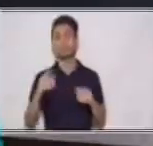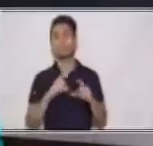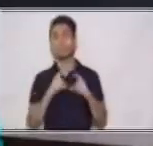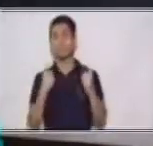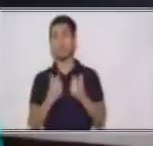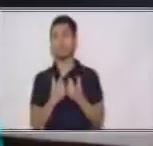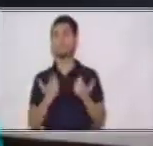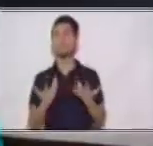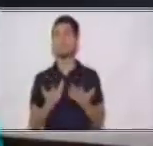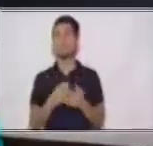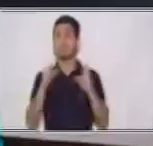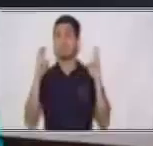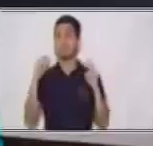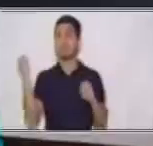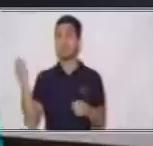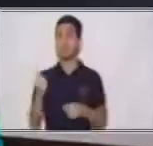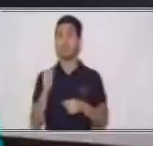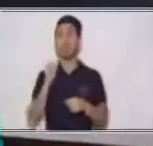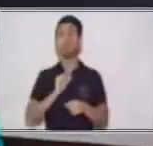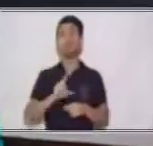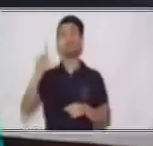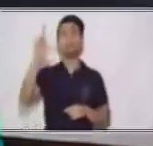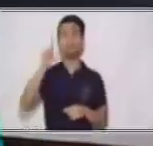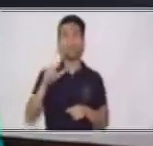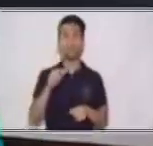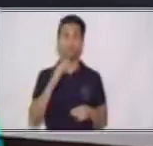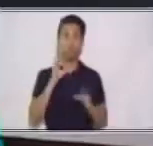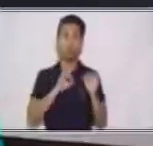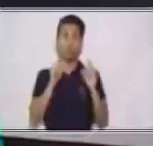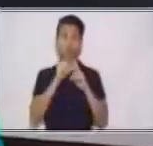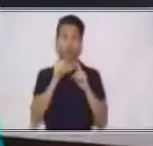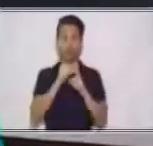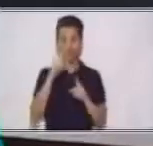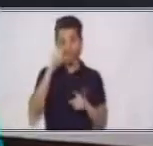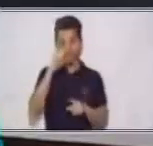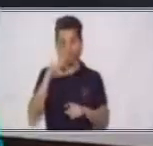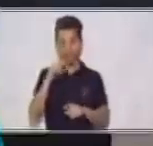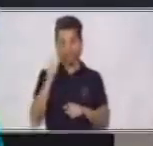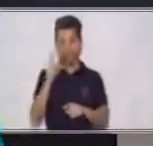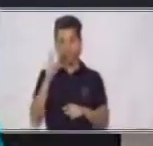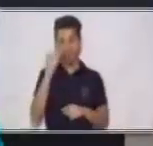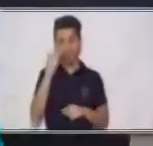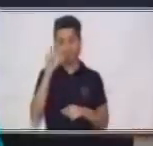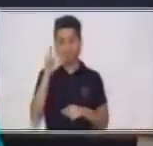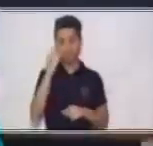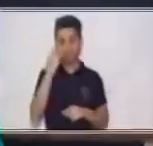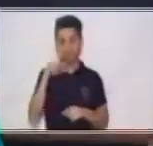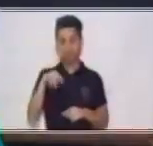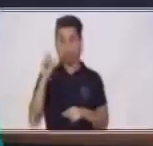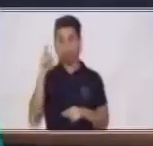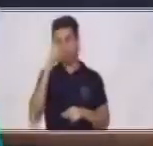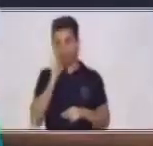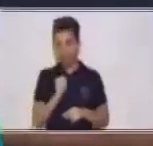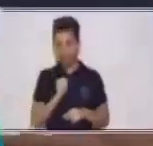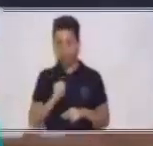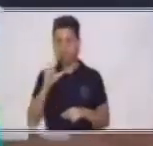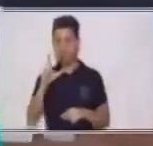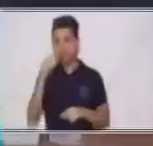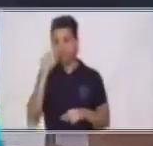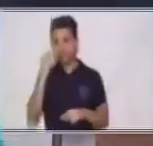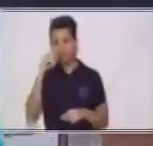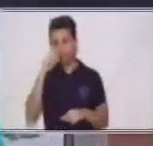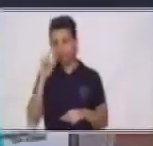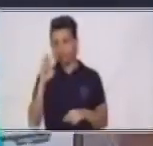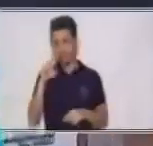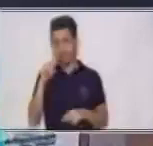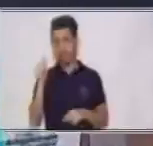nuestro tema, que es tradiciones literarias regionales. Un tema muy bonito, un tema en donde nosotros